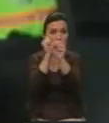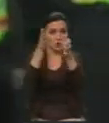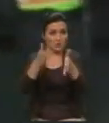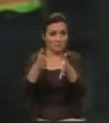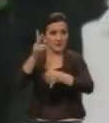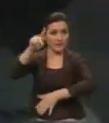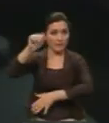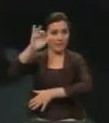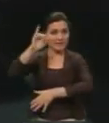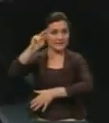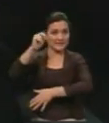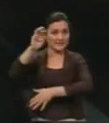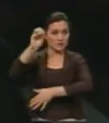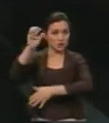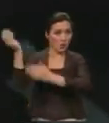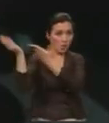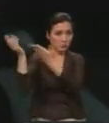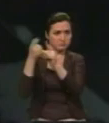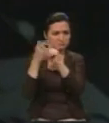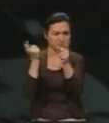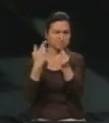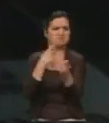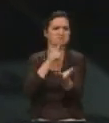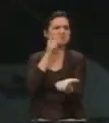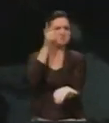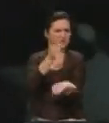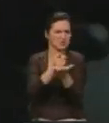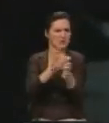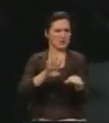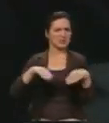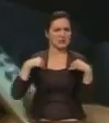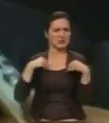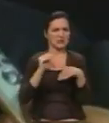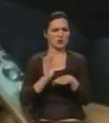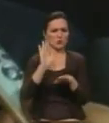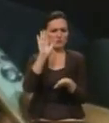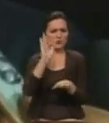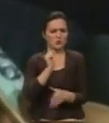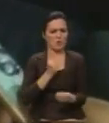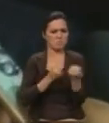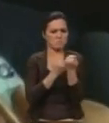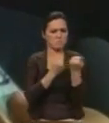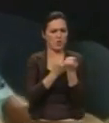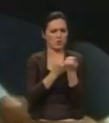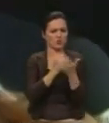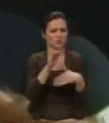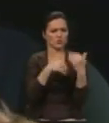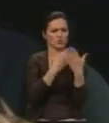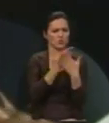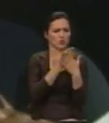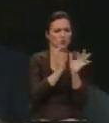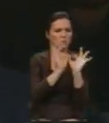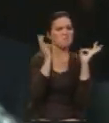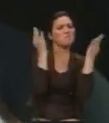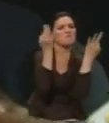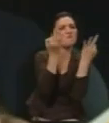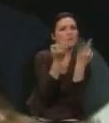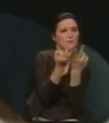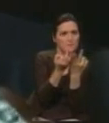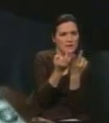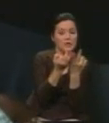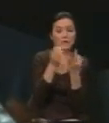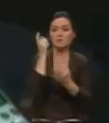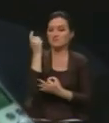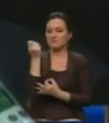eco de estas manifestaciones y sostuvo que se brindará el apoyo necesario. Para que aquellos recursos que tengan